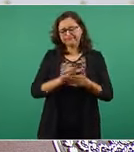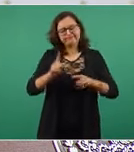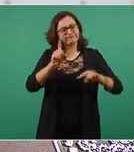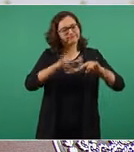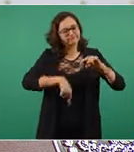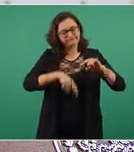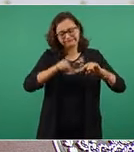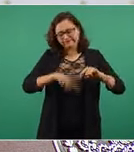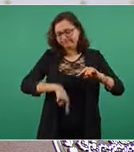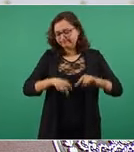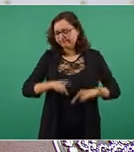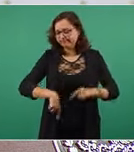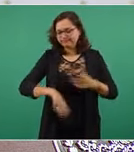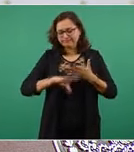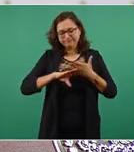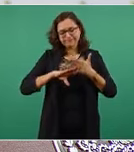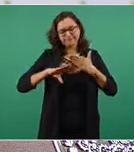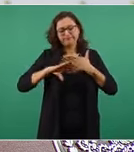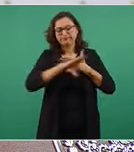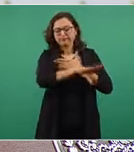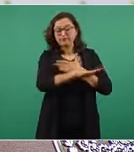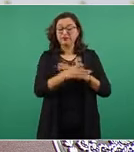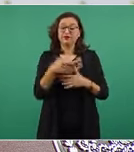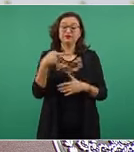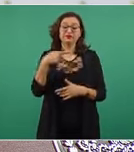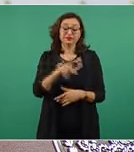Pero no es fácil,